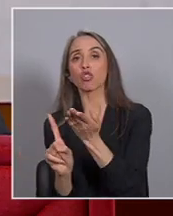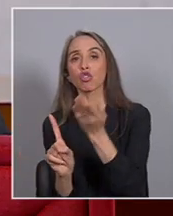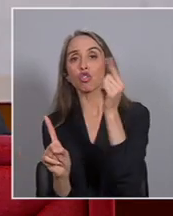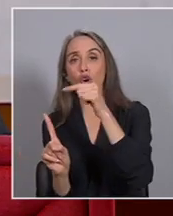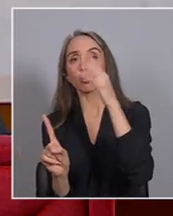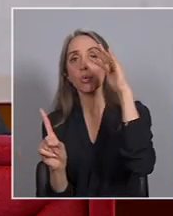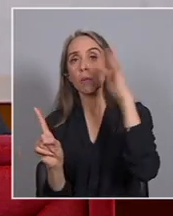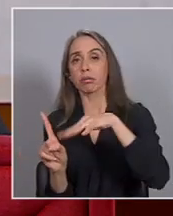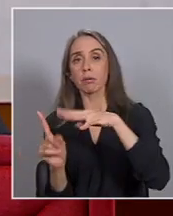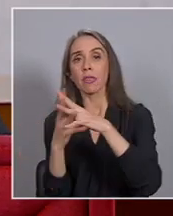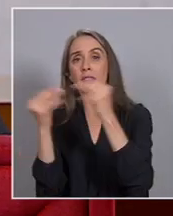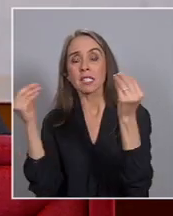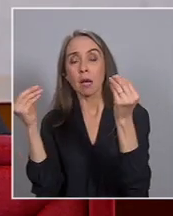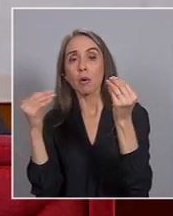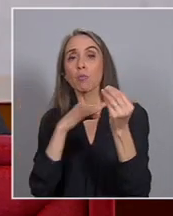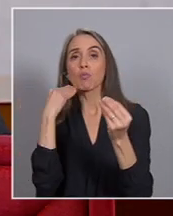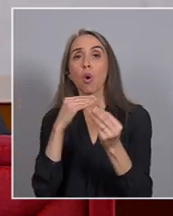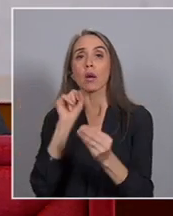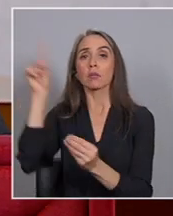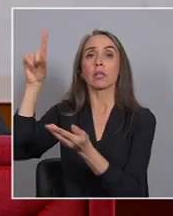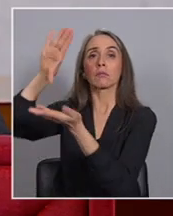desaparición, la muerte y el exilio.